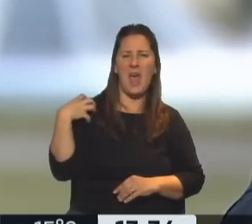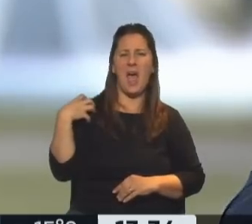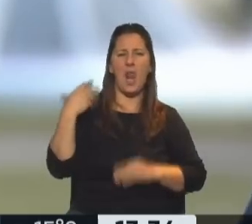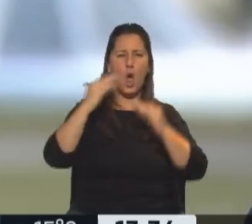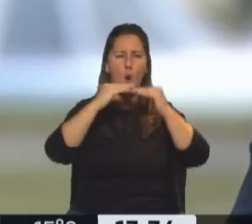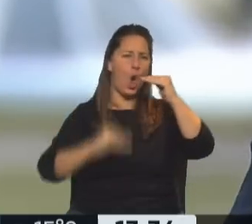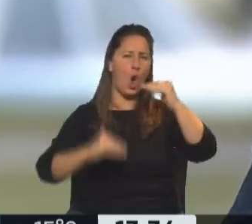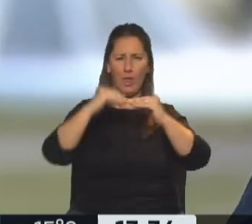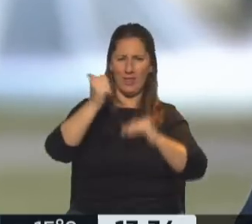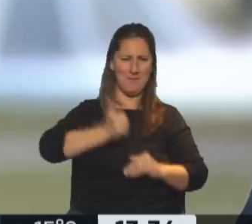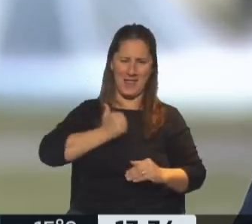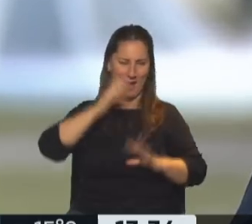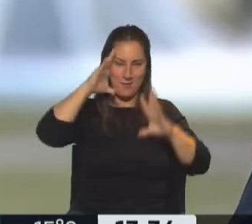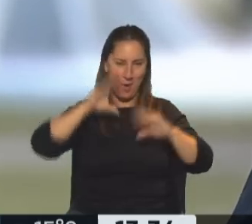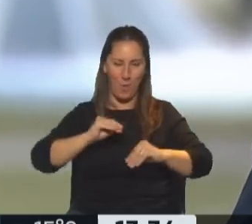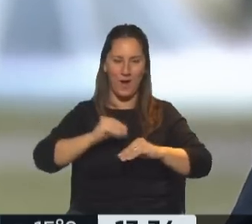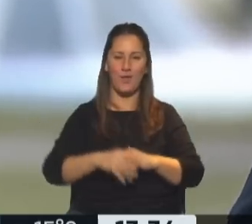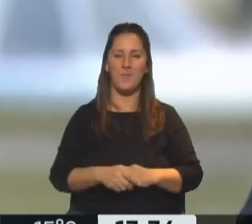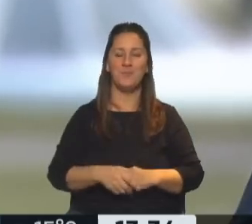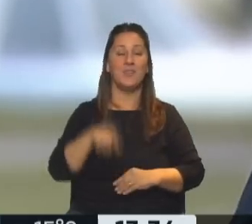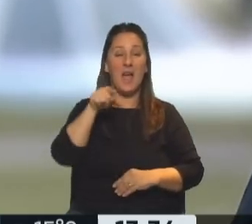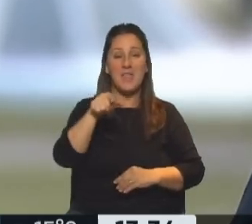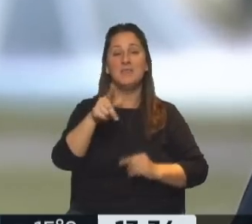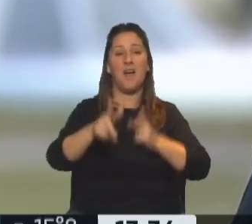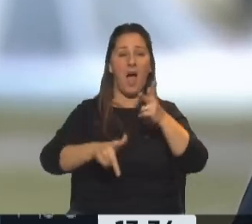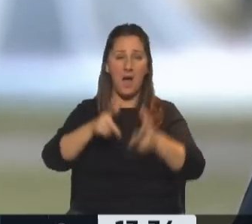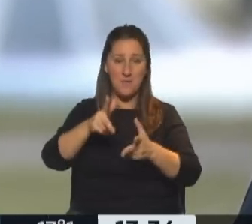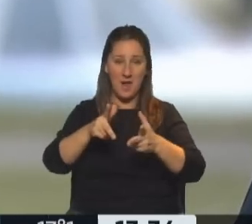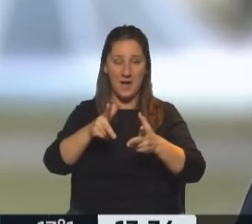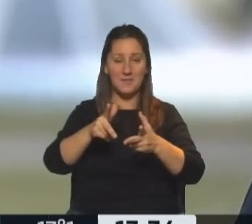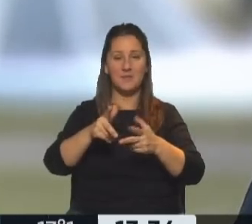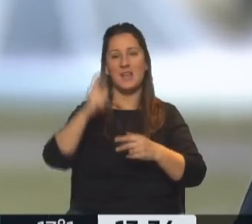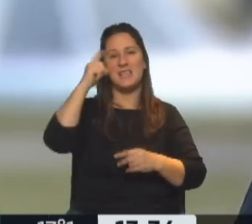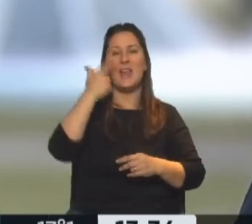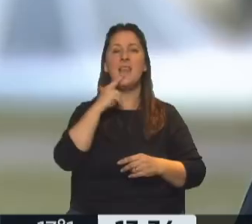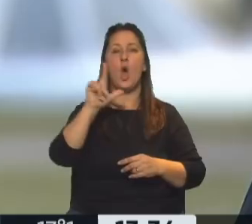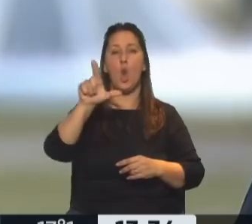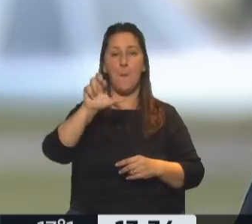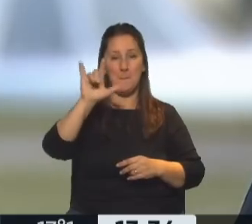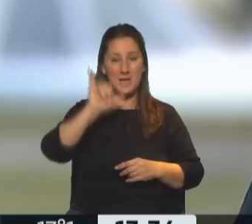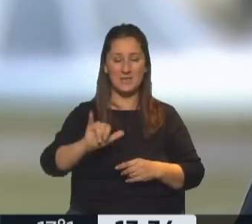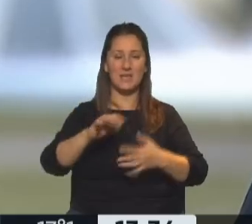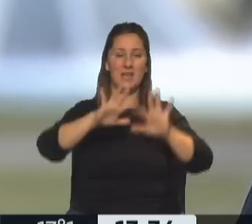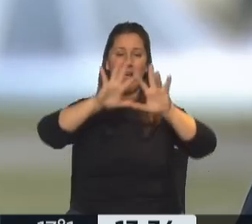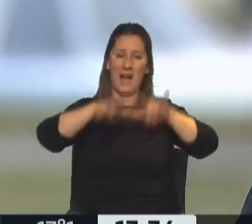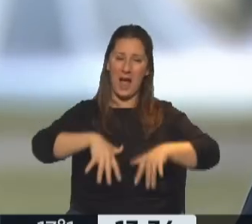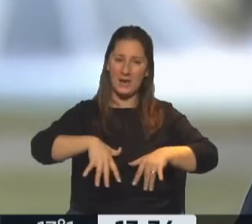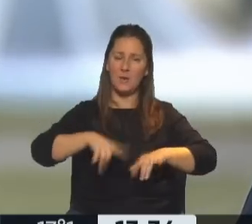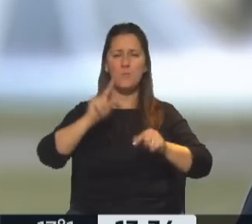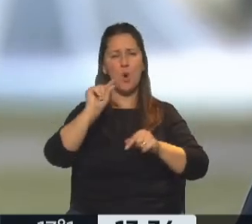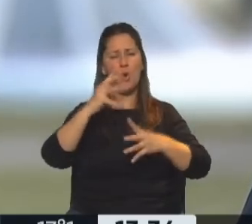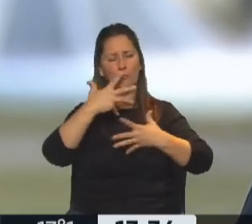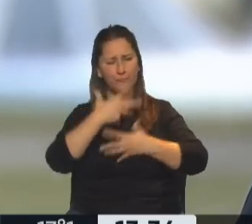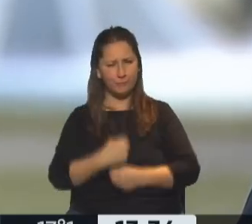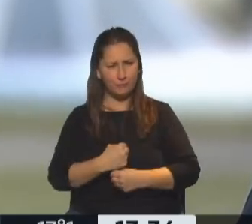el orden, donde le habla. Estanislao López le había mandado una carta un poco